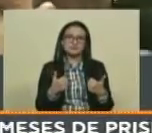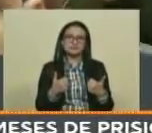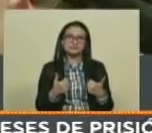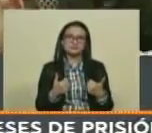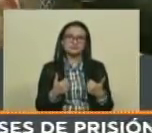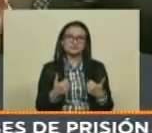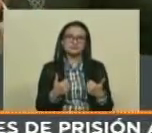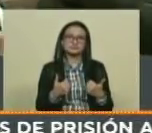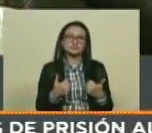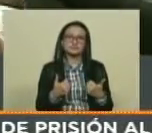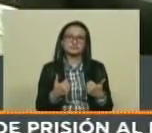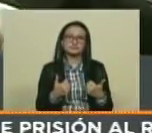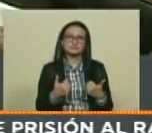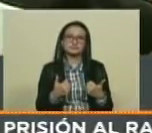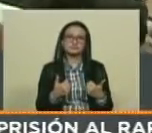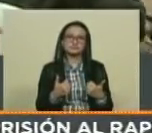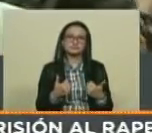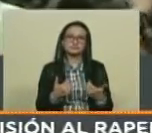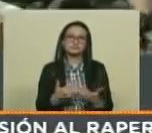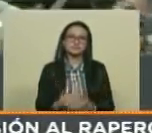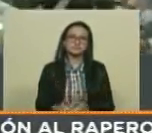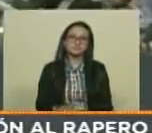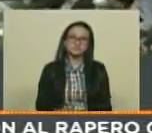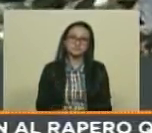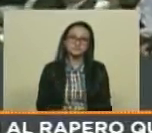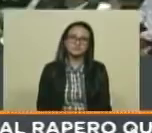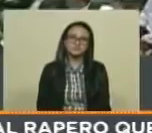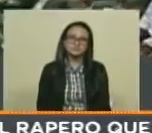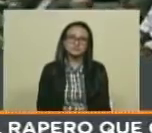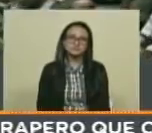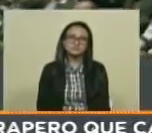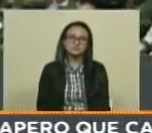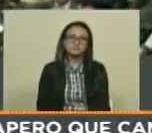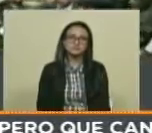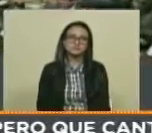que no tener la razón para no hacerla.